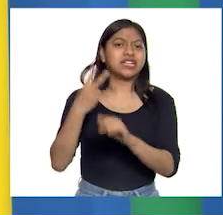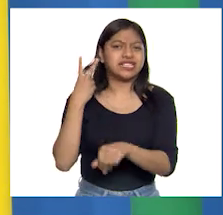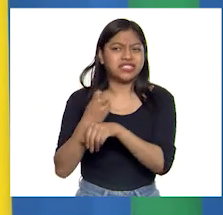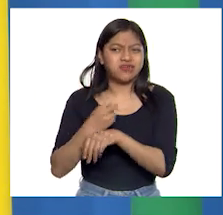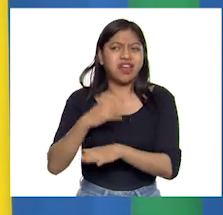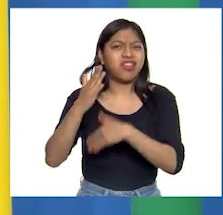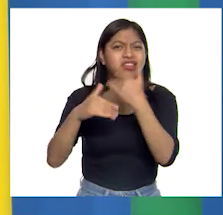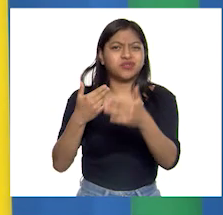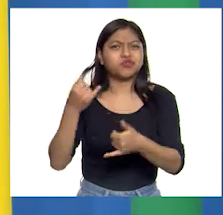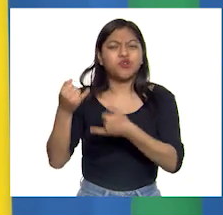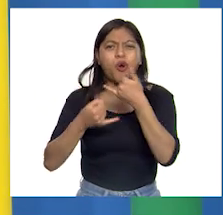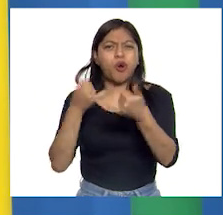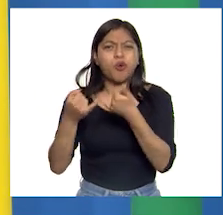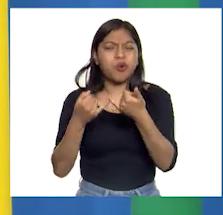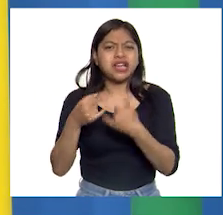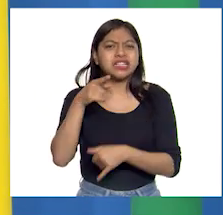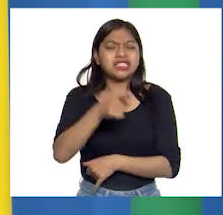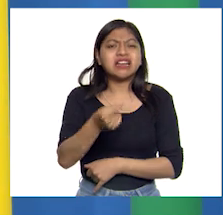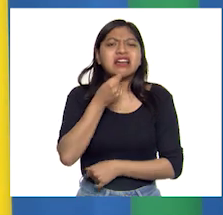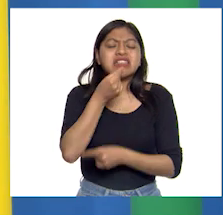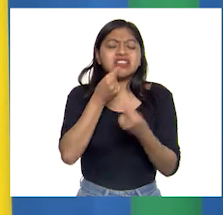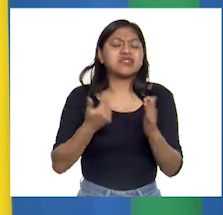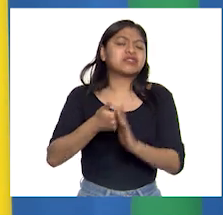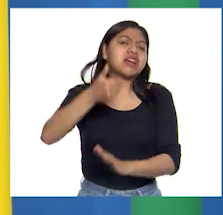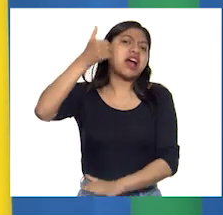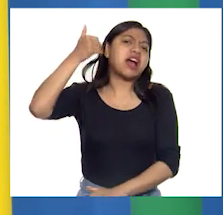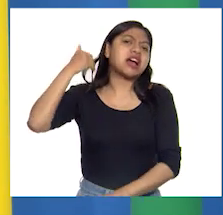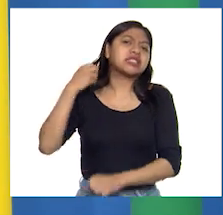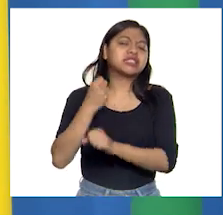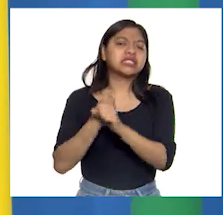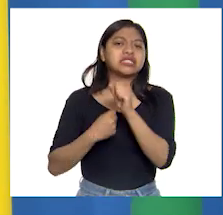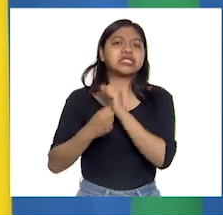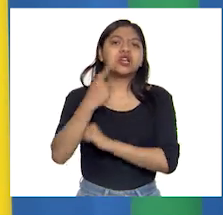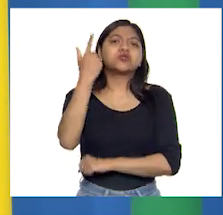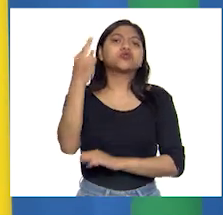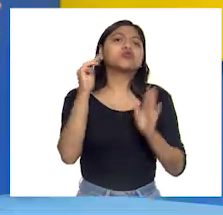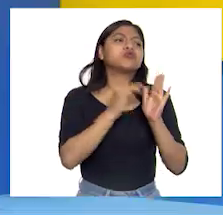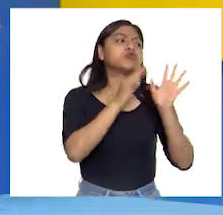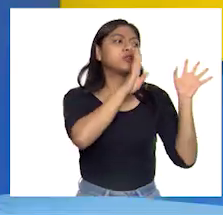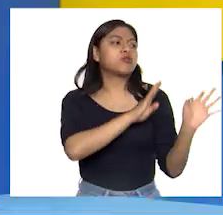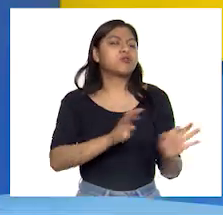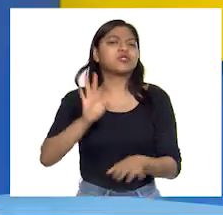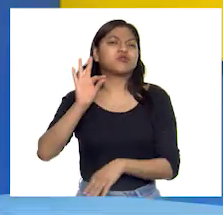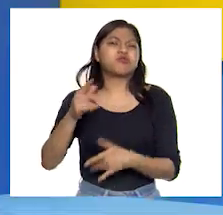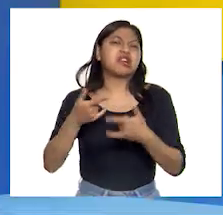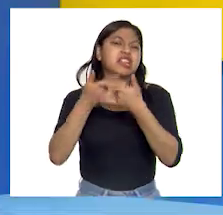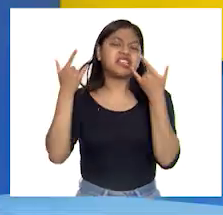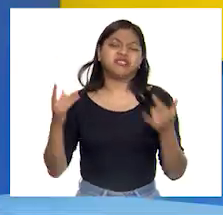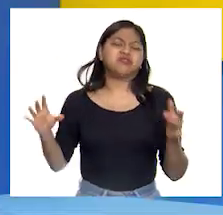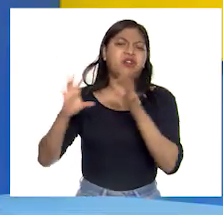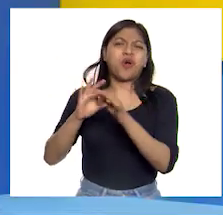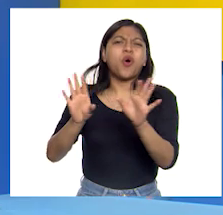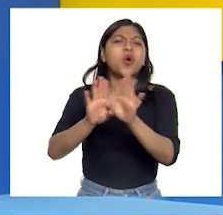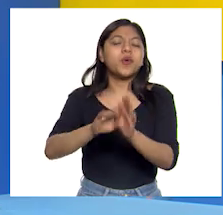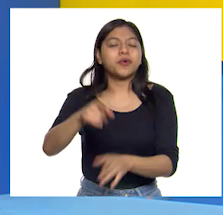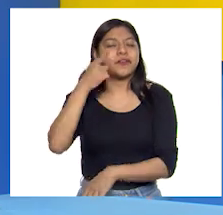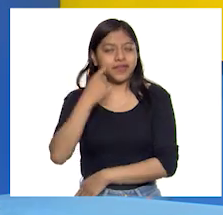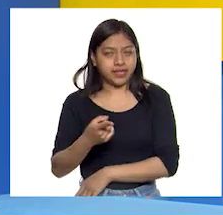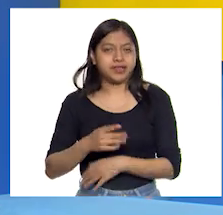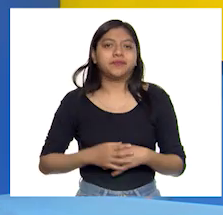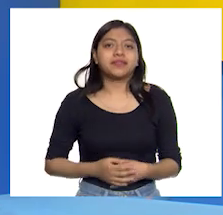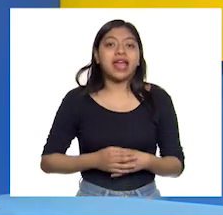los niños de los años 40 que mencionó el fragmento de Batallas en el Desierto? Voy para allá. Mira, durante la